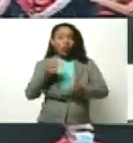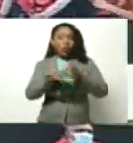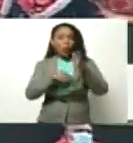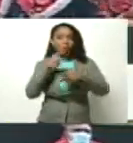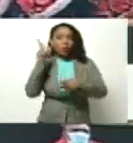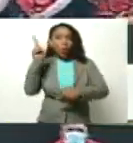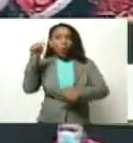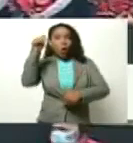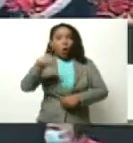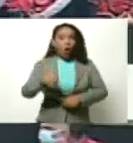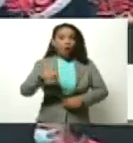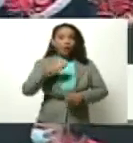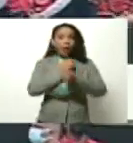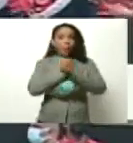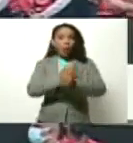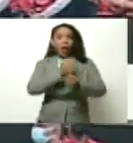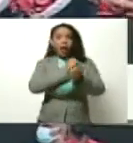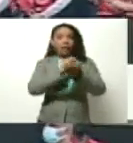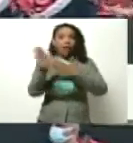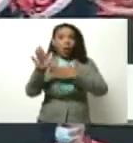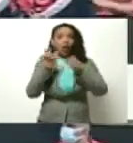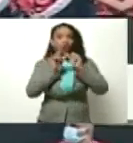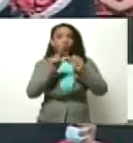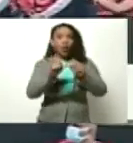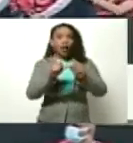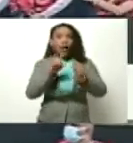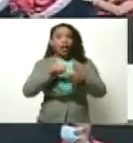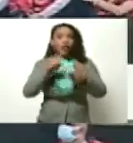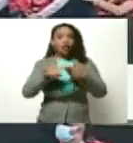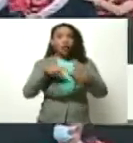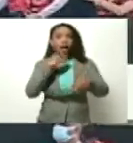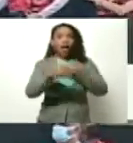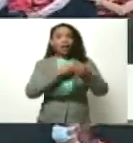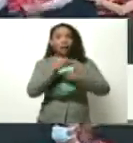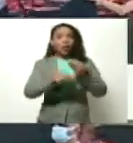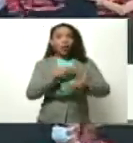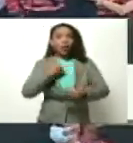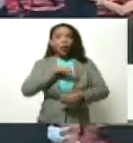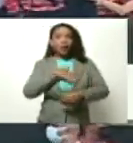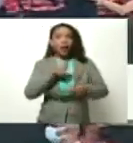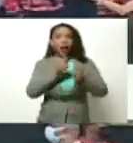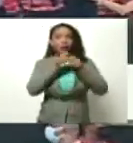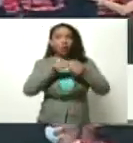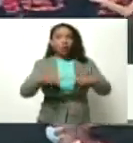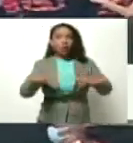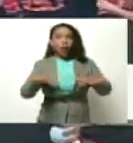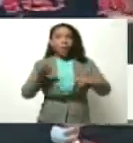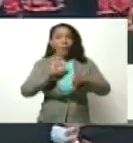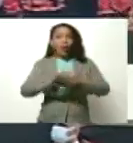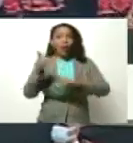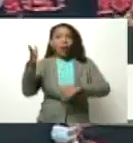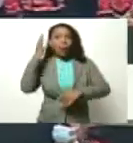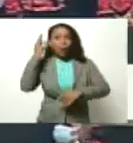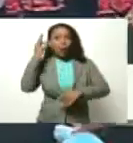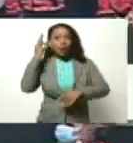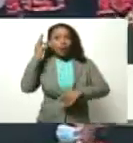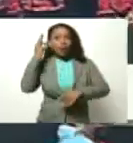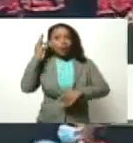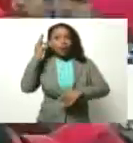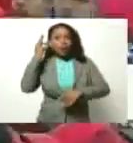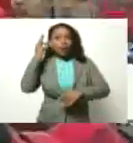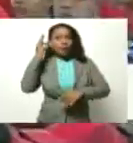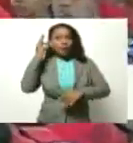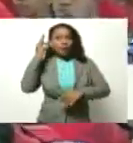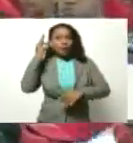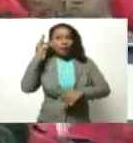hoy con su amor eterno seguirán entonces consolidando nuestras estructuras porque las mujeres